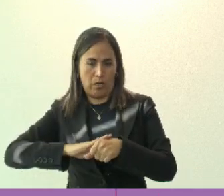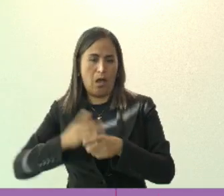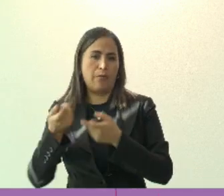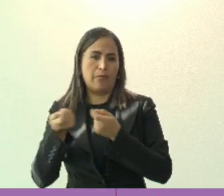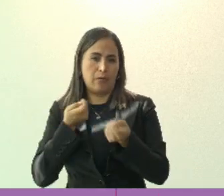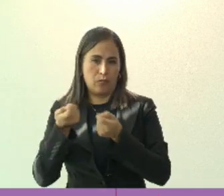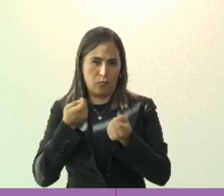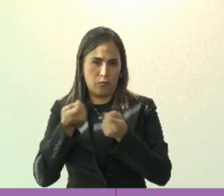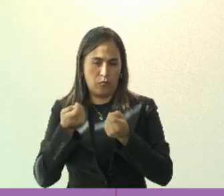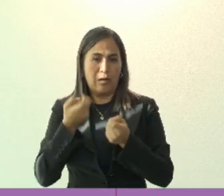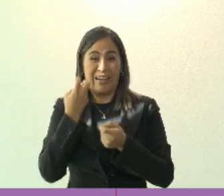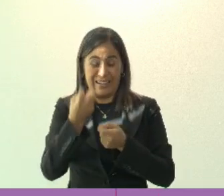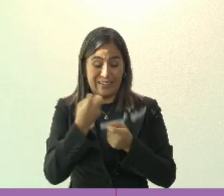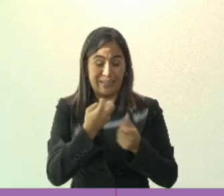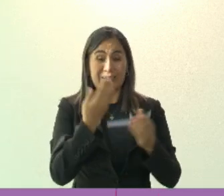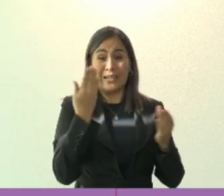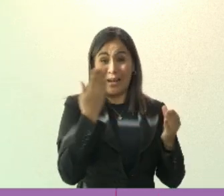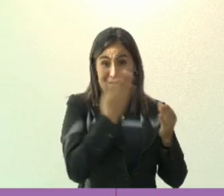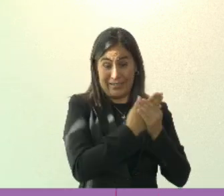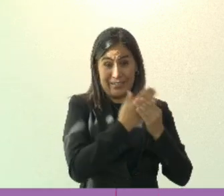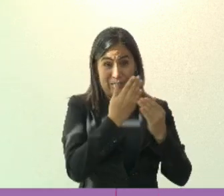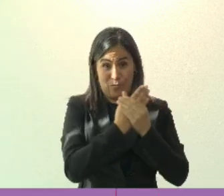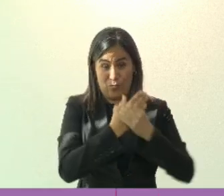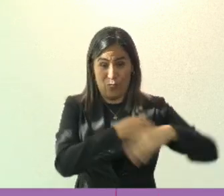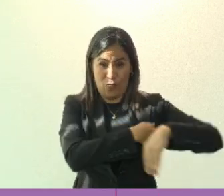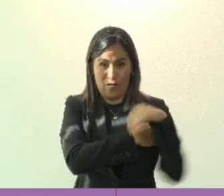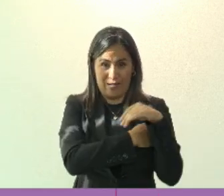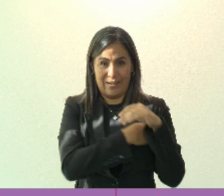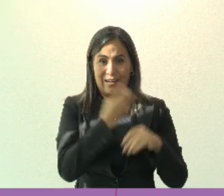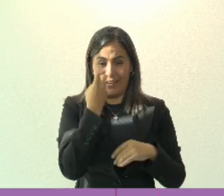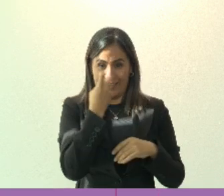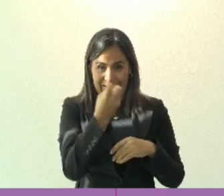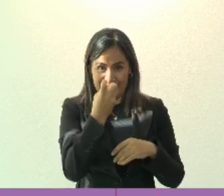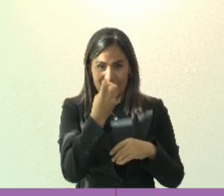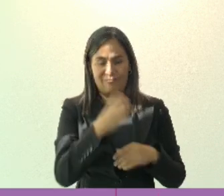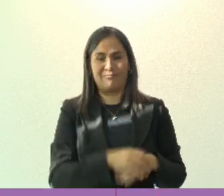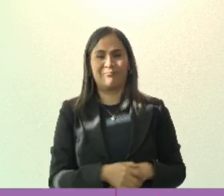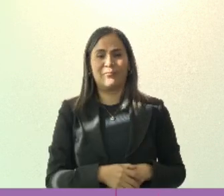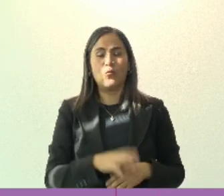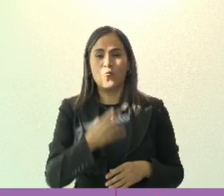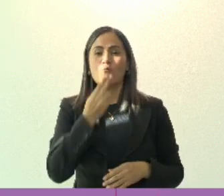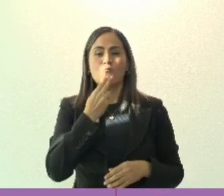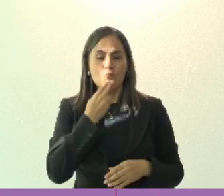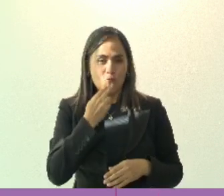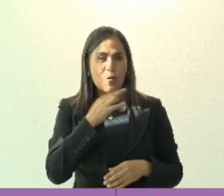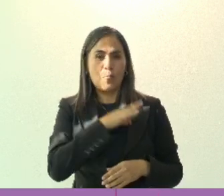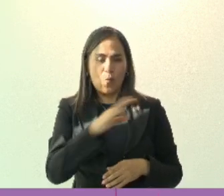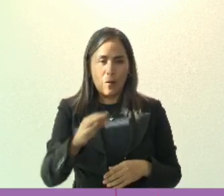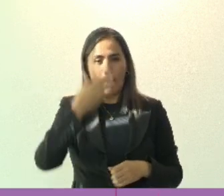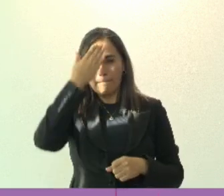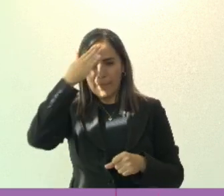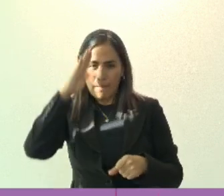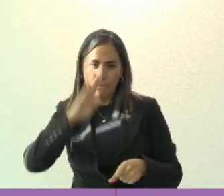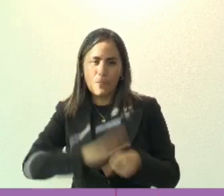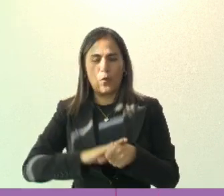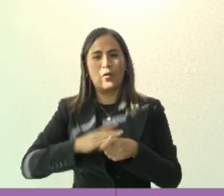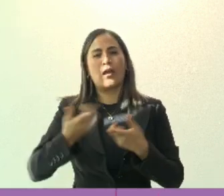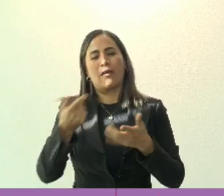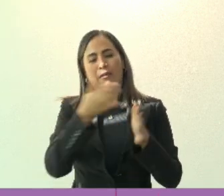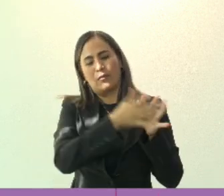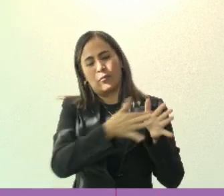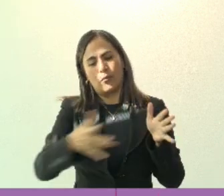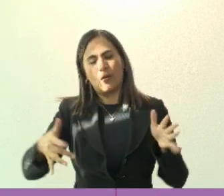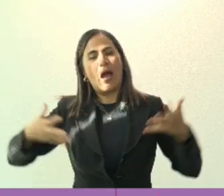entra justamente el archivo. Ahí es donde entra el archivo, compañeros. Ahí es donde, ¿qué es una memoria de gestión? No es más que